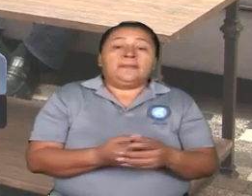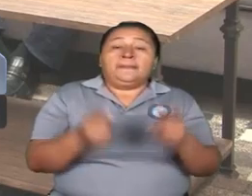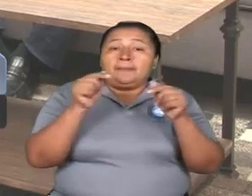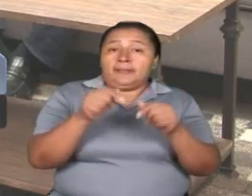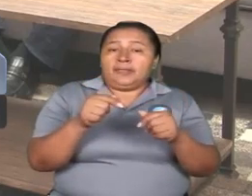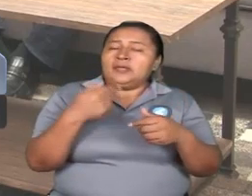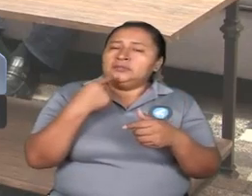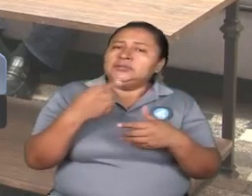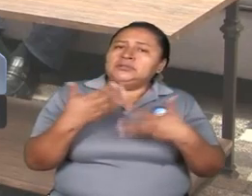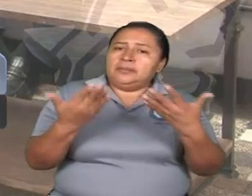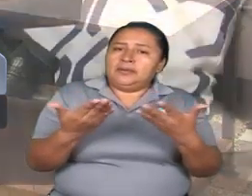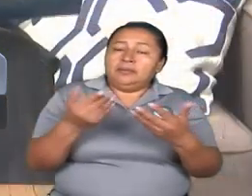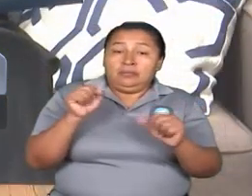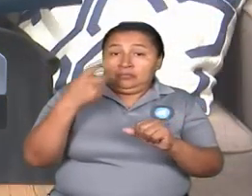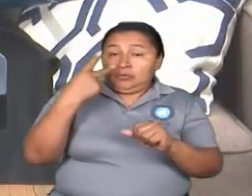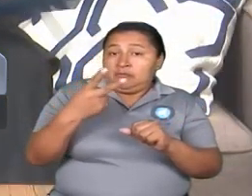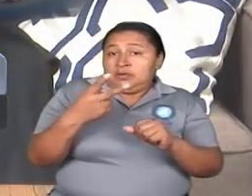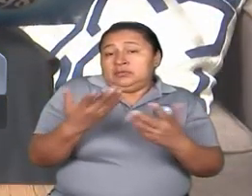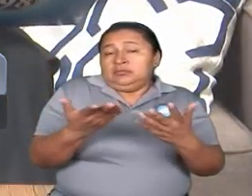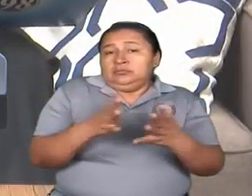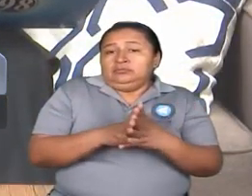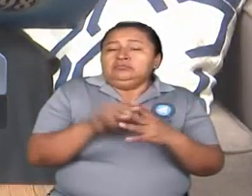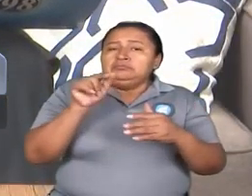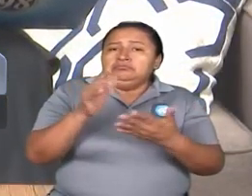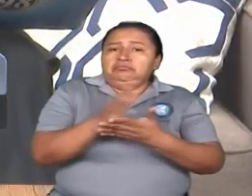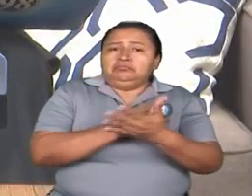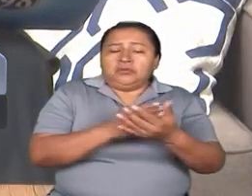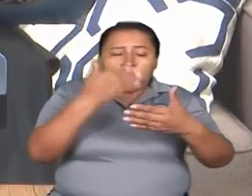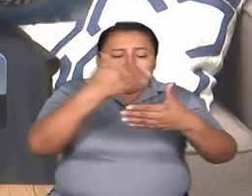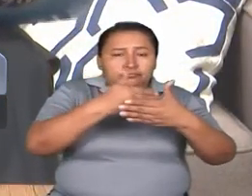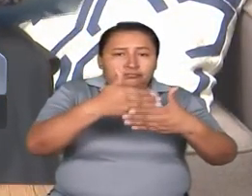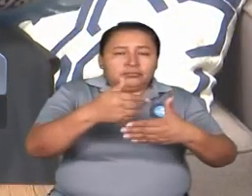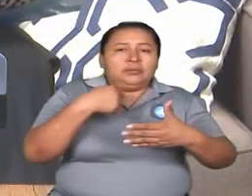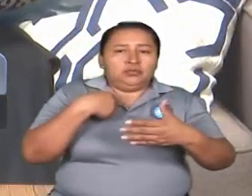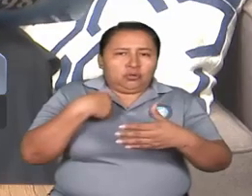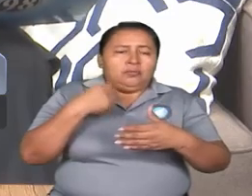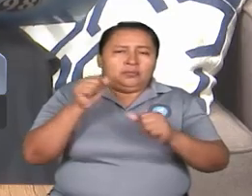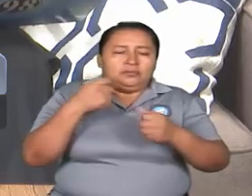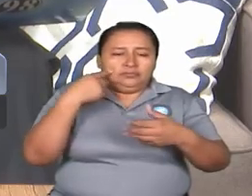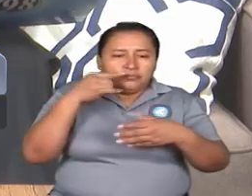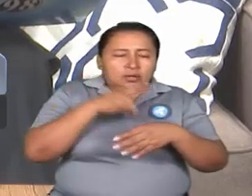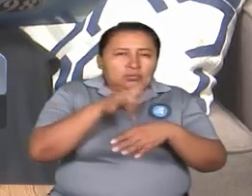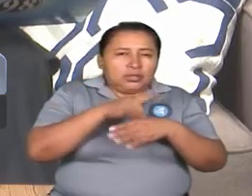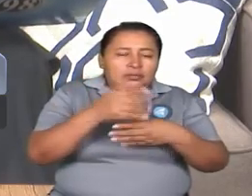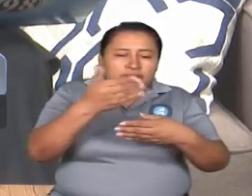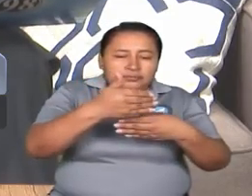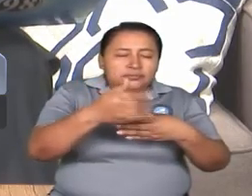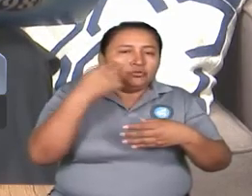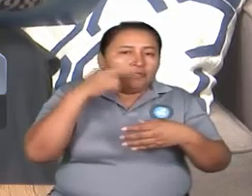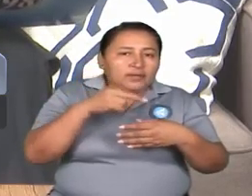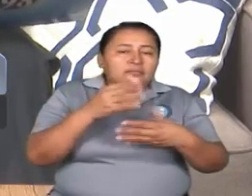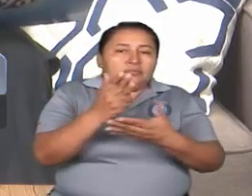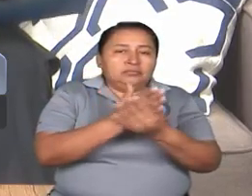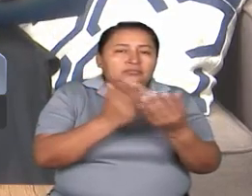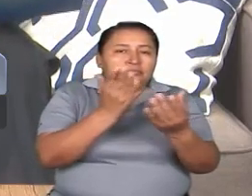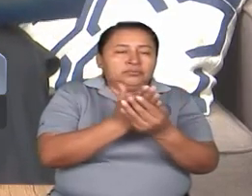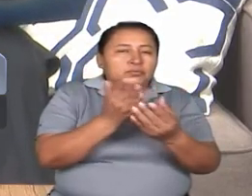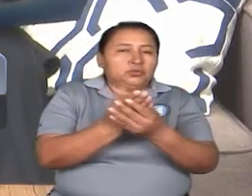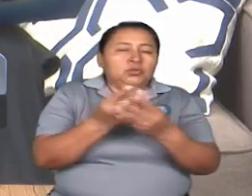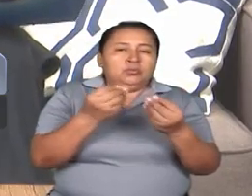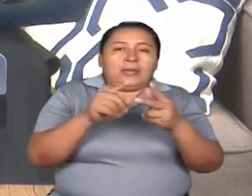también pudimos ver, dentro de algunos archivos me correspondió estar en búsqueda de eso, y